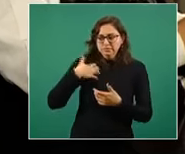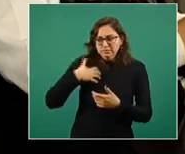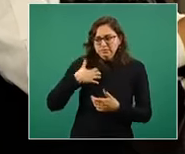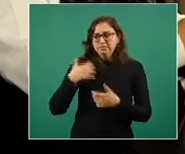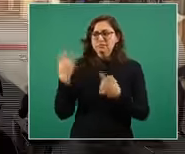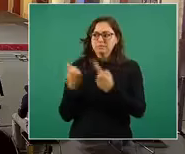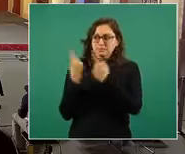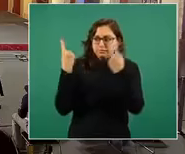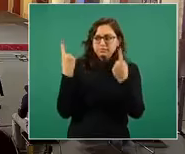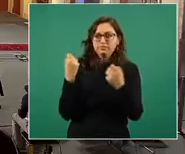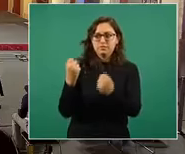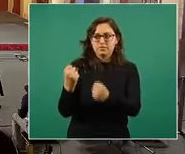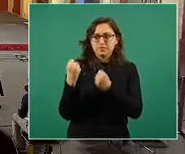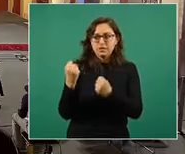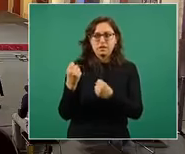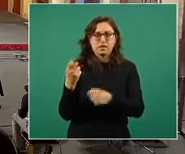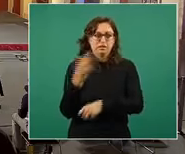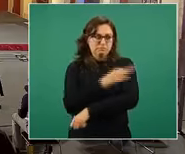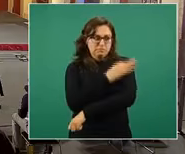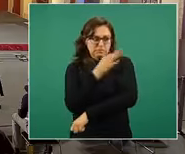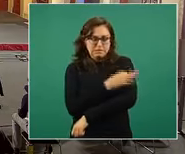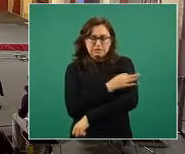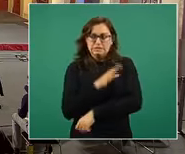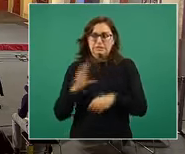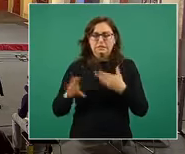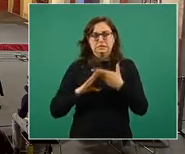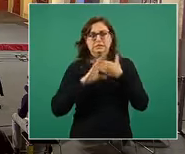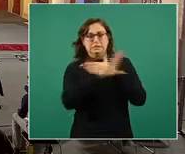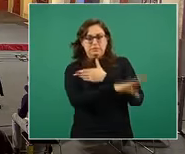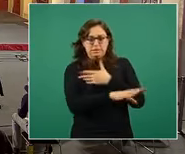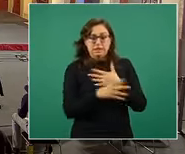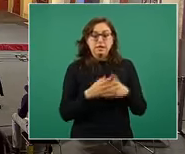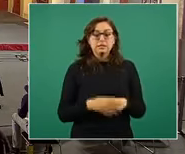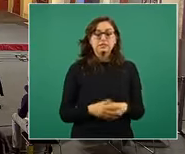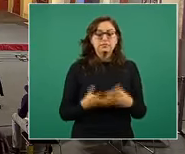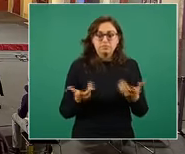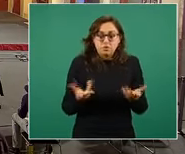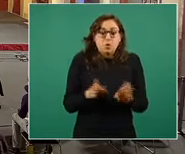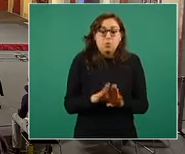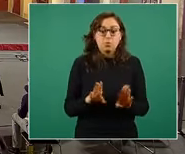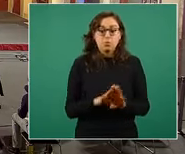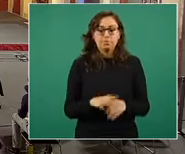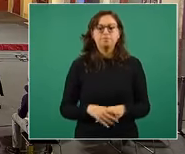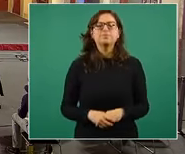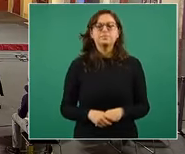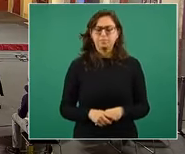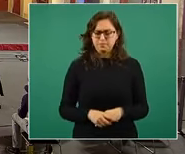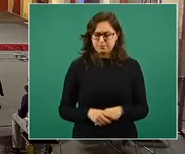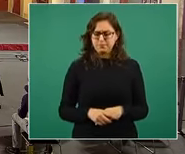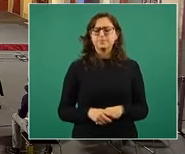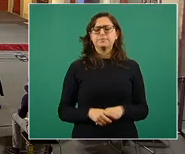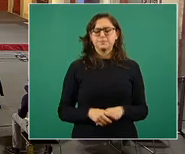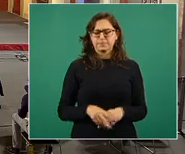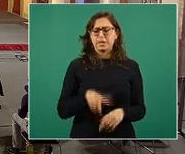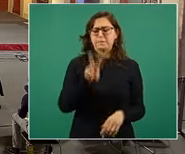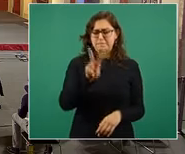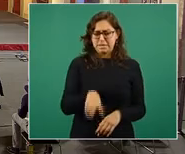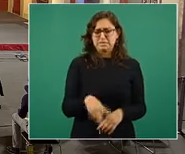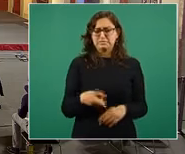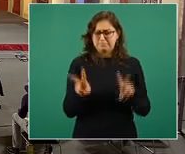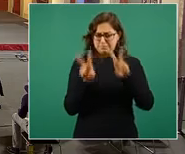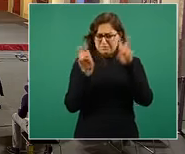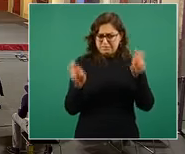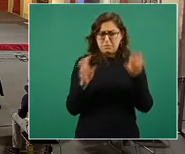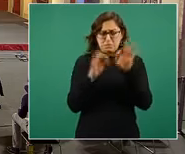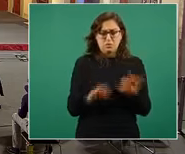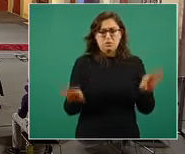poner también esa. Sí, tabla. Más que esa información es muy importante, la hemos estado presentando, yo mismo la presenté el martes pasado en una tabla